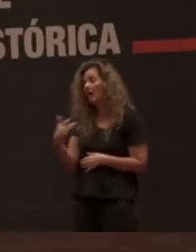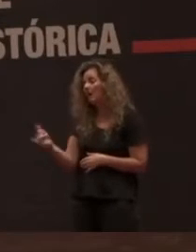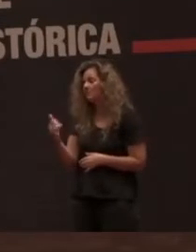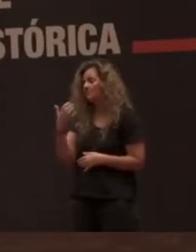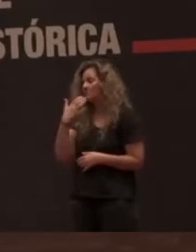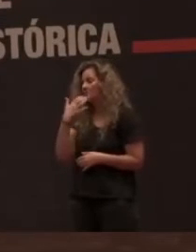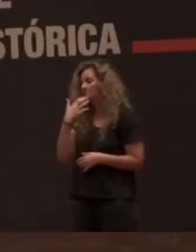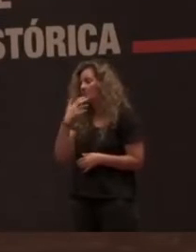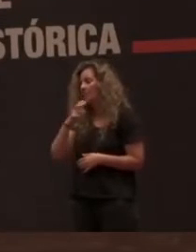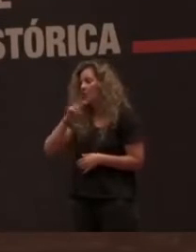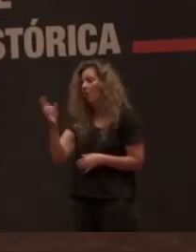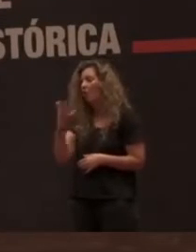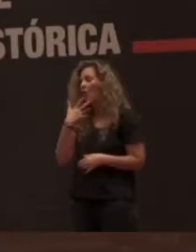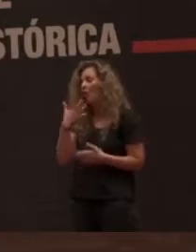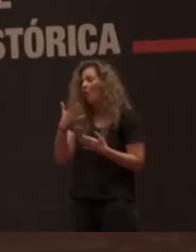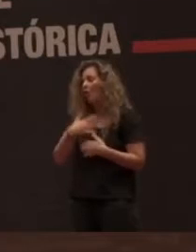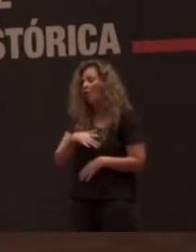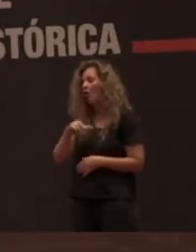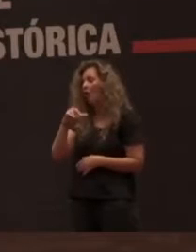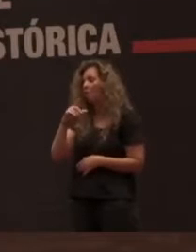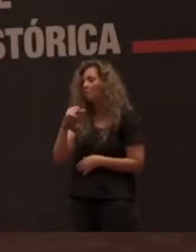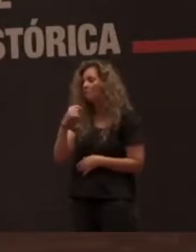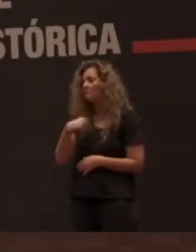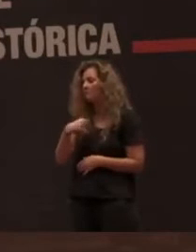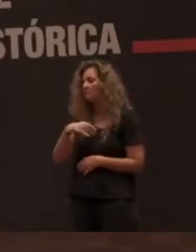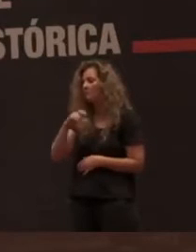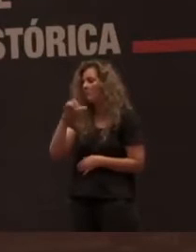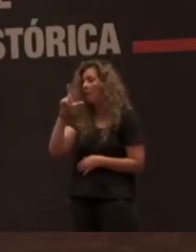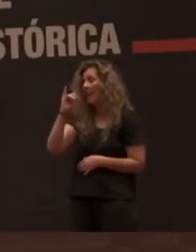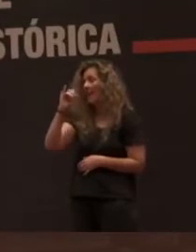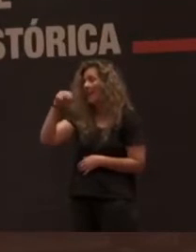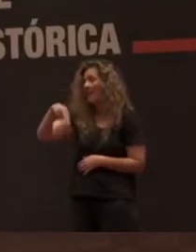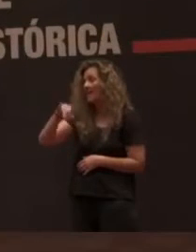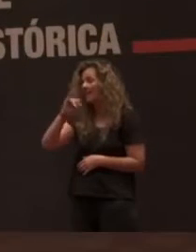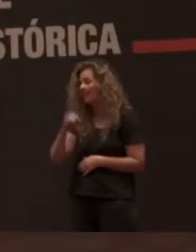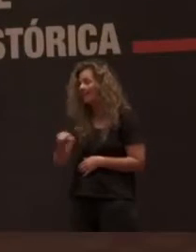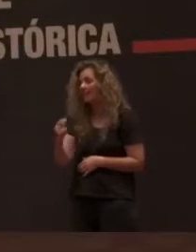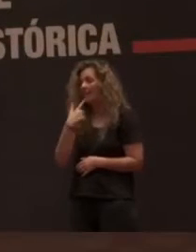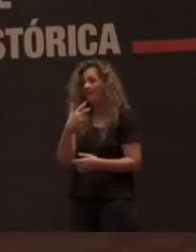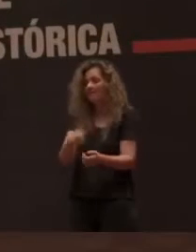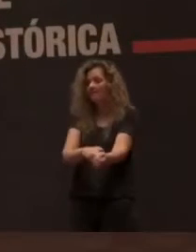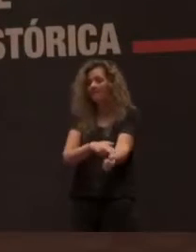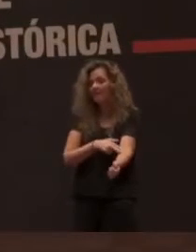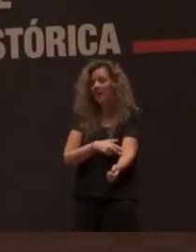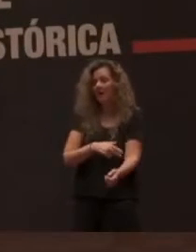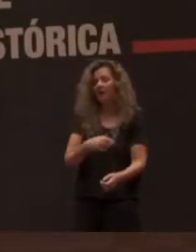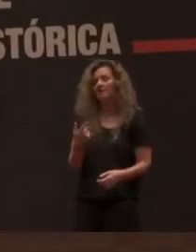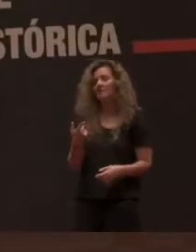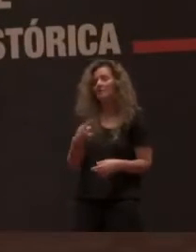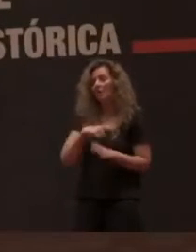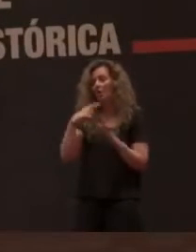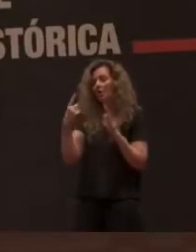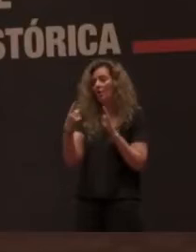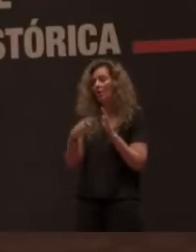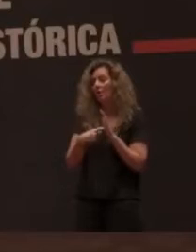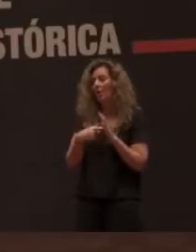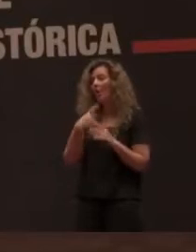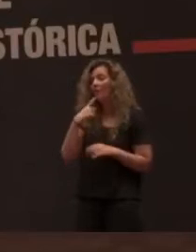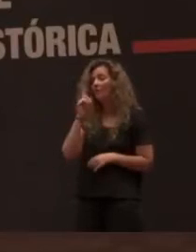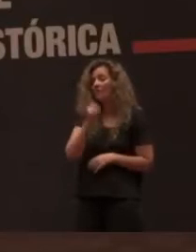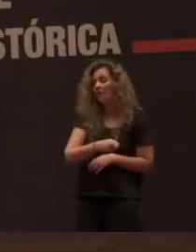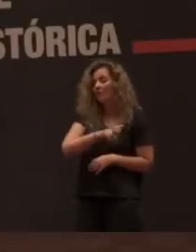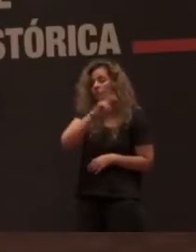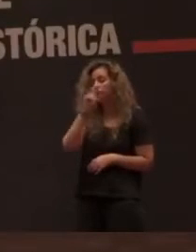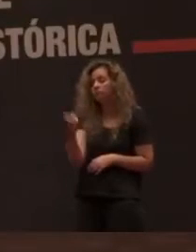por ejemplo, que todo el mundo conoce de Lenin, bueno, por supuesto, el franquismo no era un régimen totalitario, y a todo el dictador,